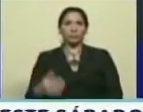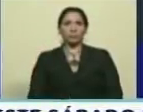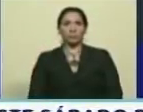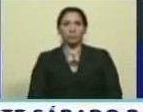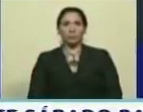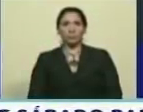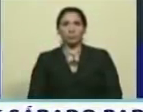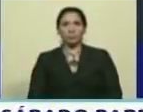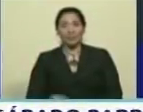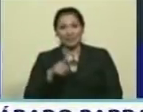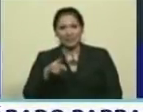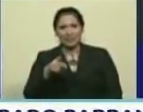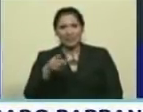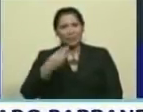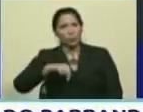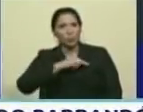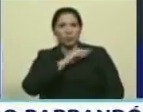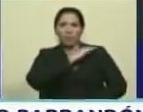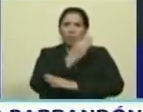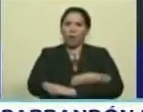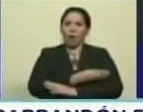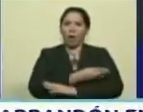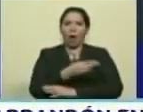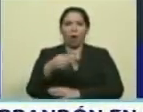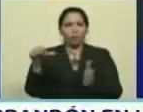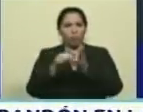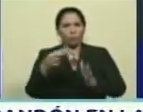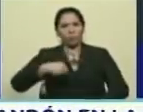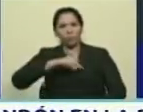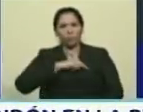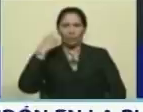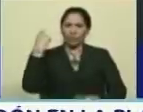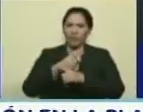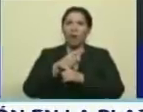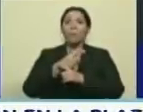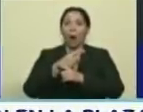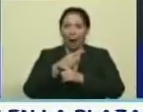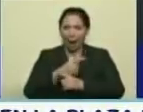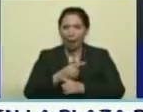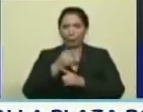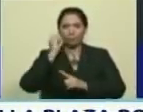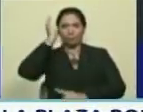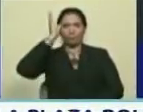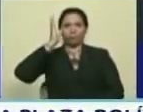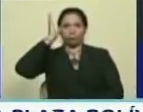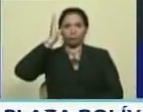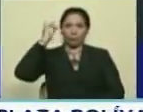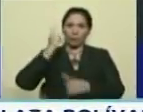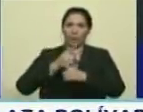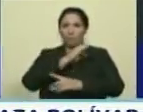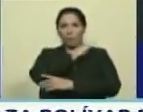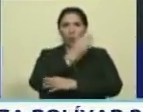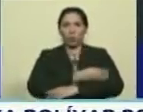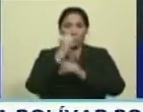Y allí nuestra fortaleza, donde nosotros debemos concentrarnos. Allí la fortaleza.